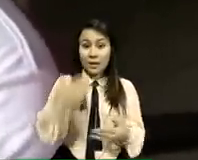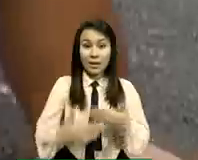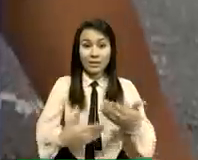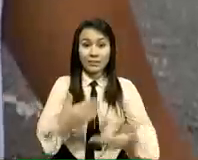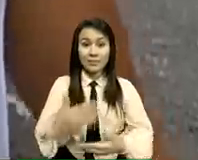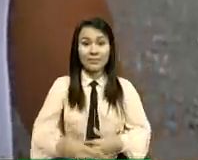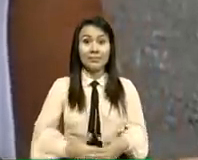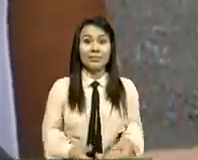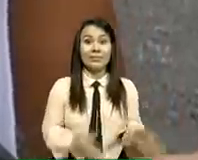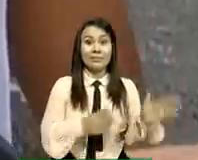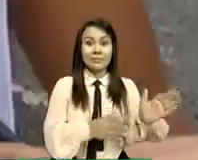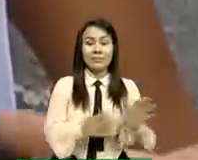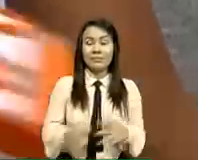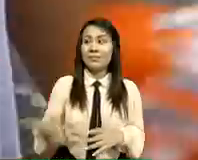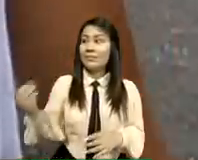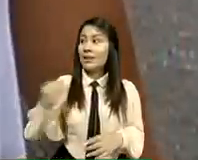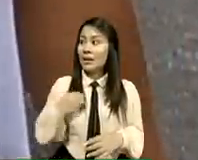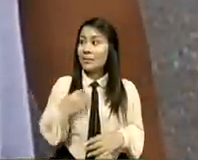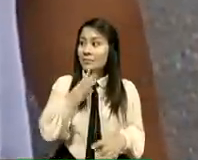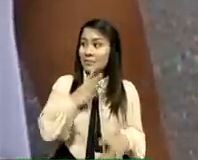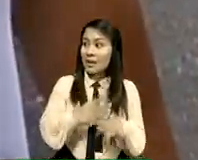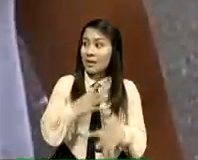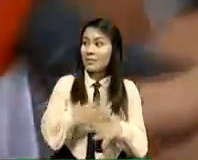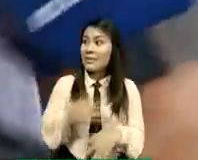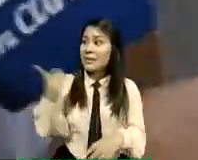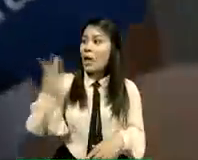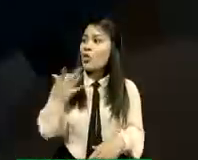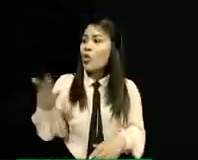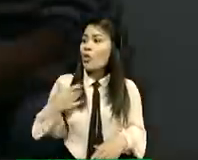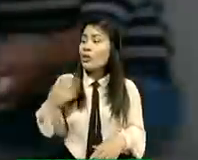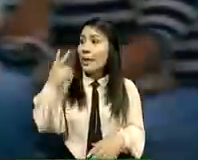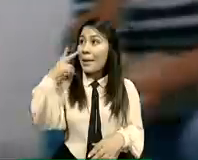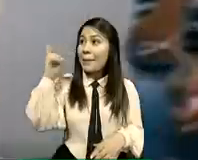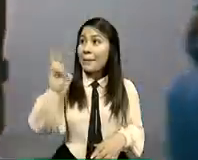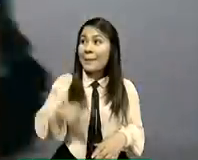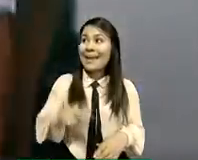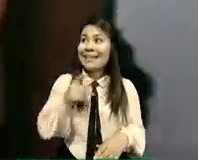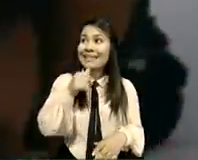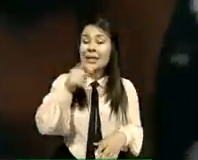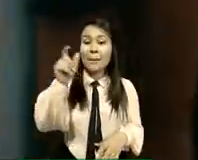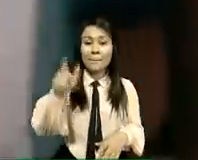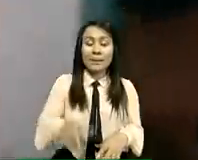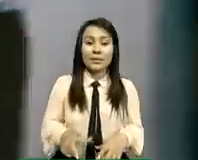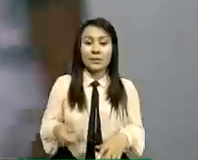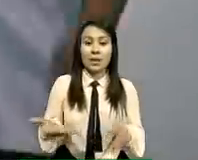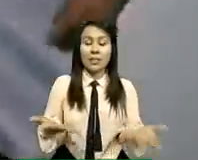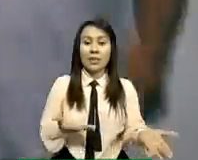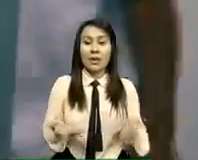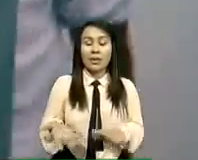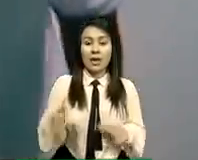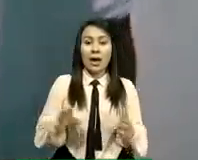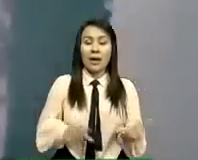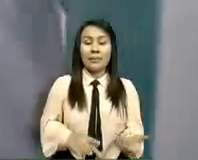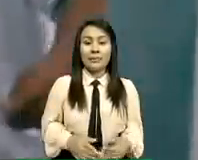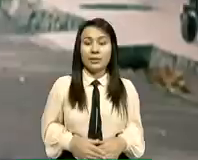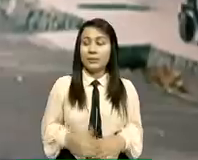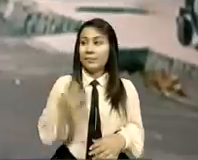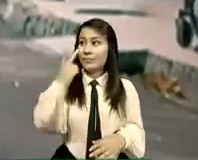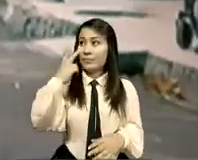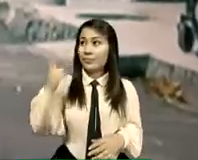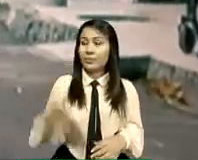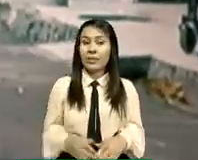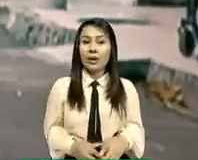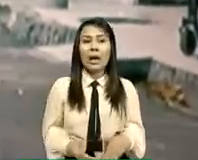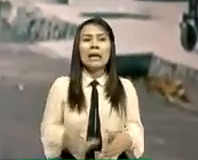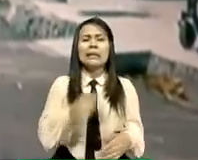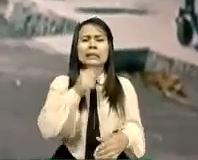no sonó, un disparo que se escuchaba, como todo el mundo escuchó disparos y nada más, eso fue todo lo que se escuchó. A su padre lo encontramos en el exterior del laboratorio de criminalística. Él asegura que